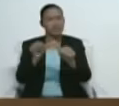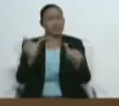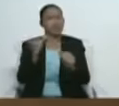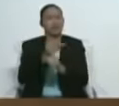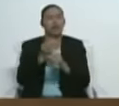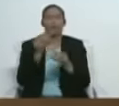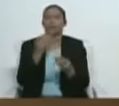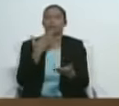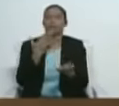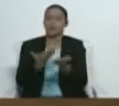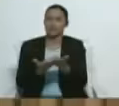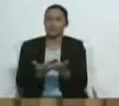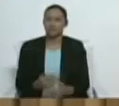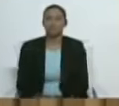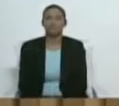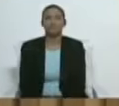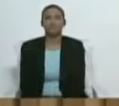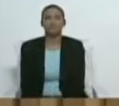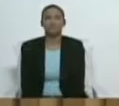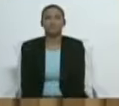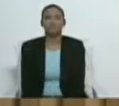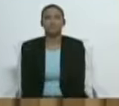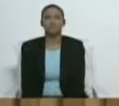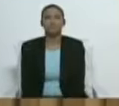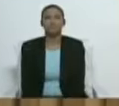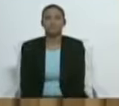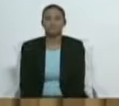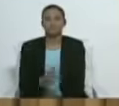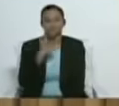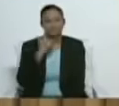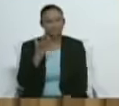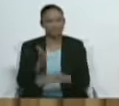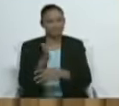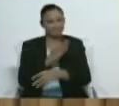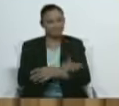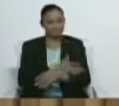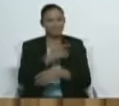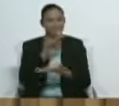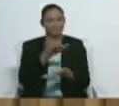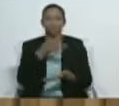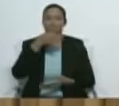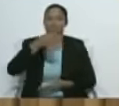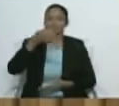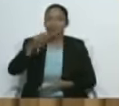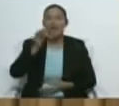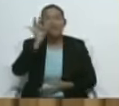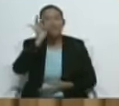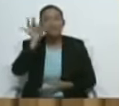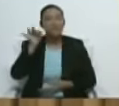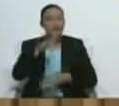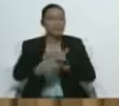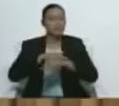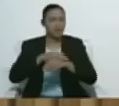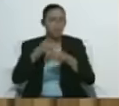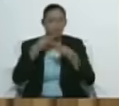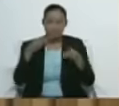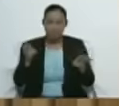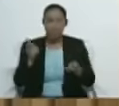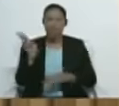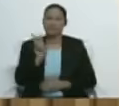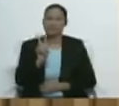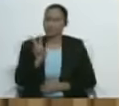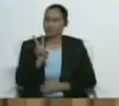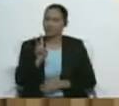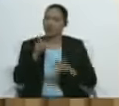Muchas gracias bien a esta hora escuchaban declaraciones del fiscal general de la República bolivariana de Venezuela quien ofrecía